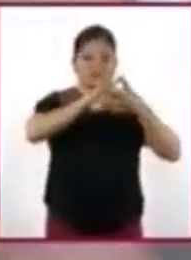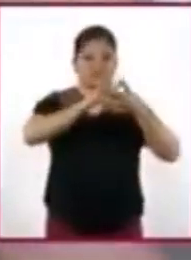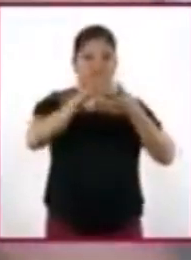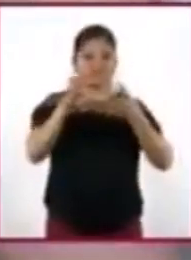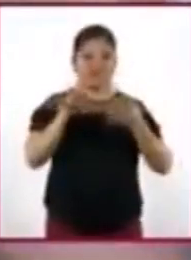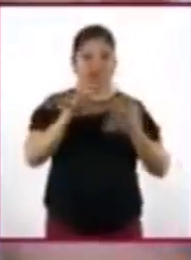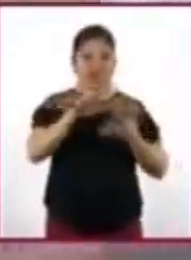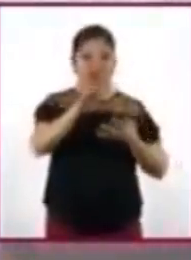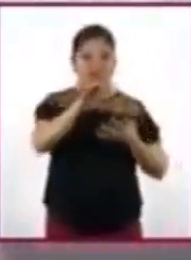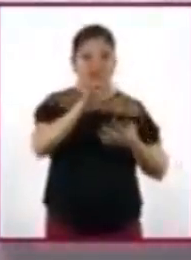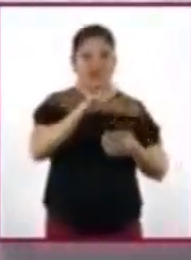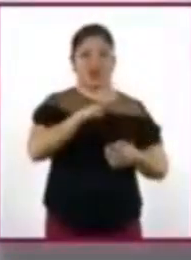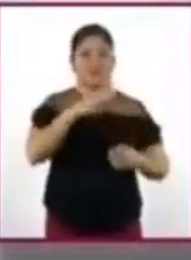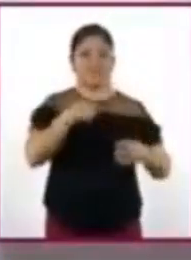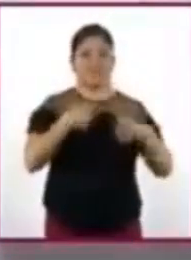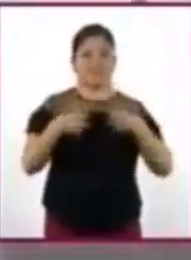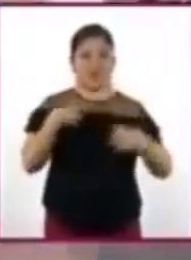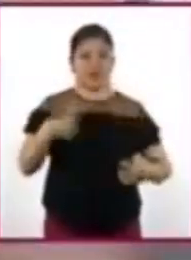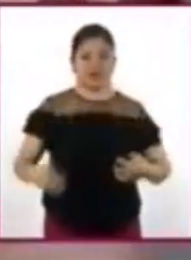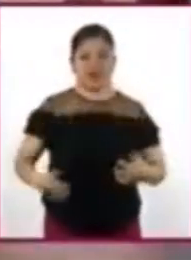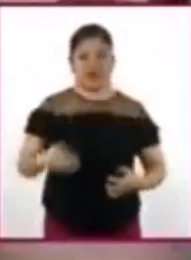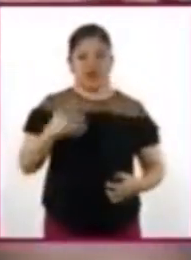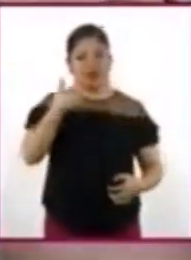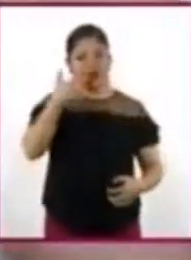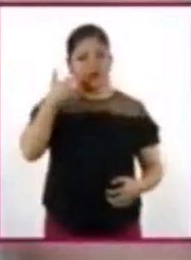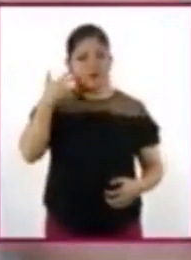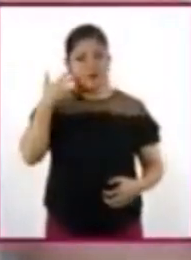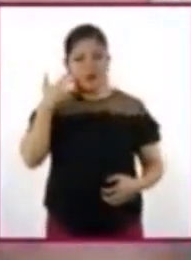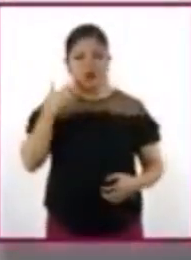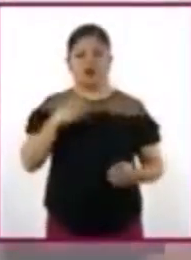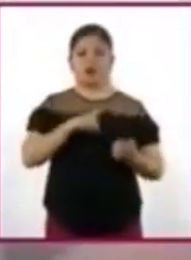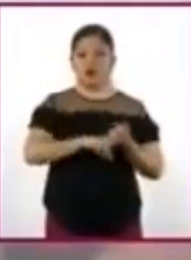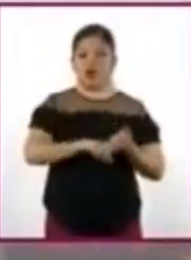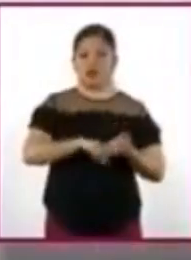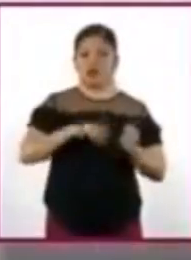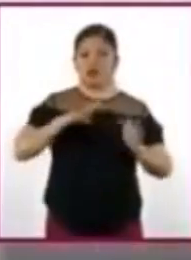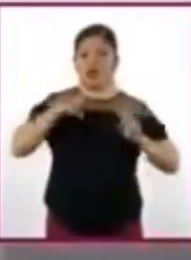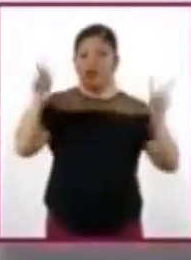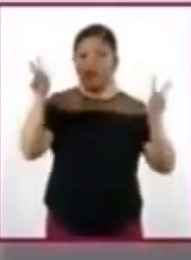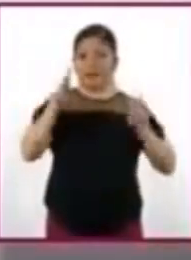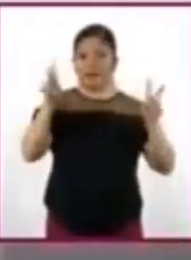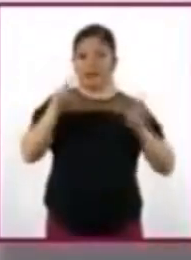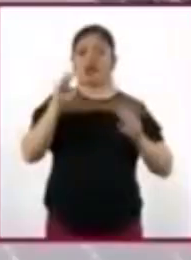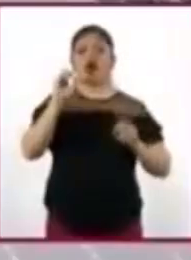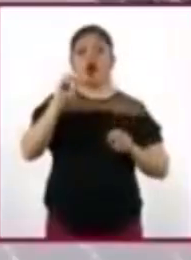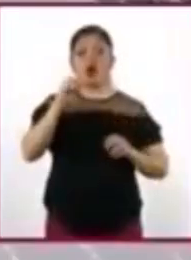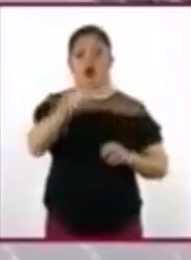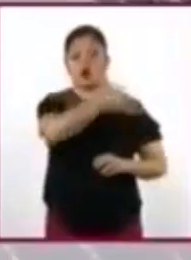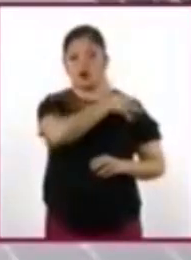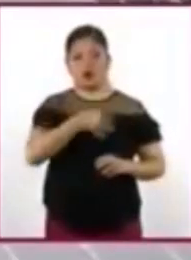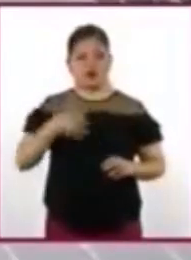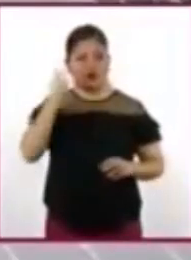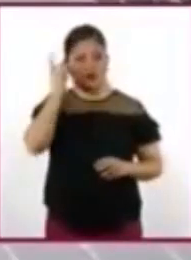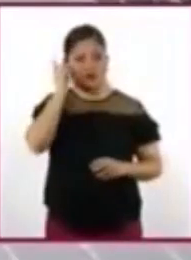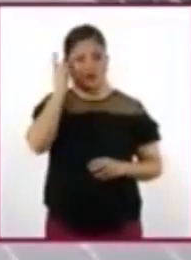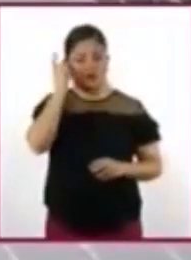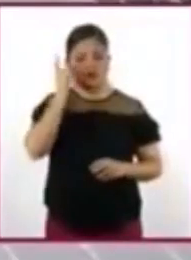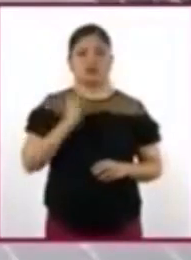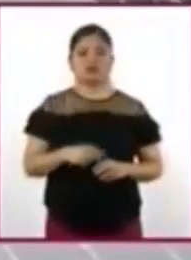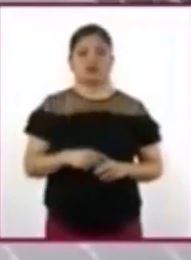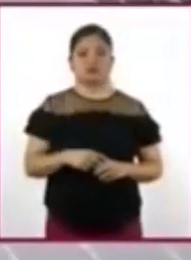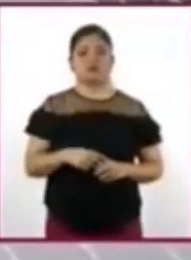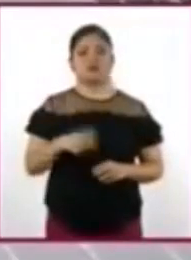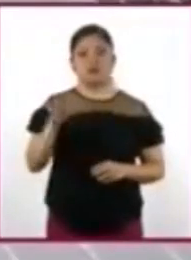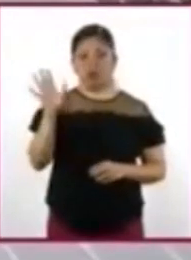de leopardos, en los panales de abejas o en las rayas de las cebras. A veces estas regularidades se